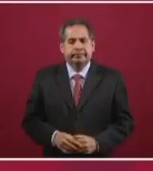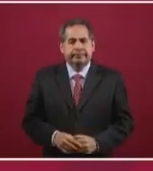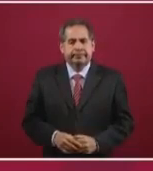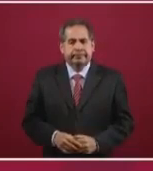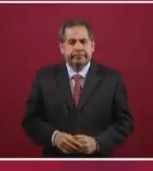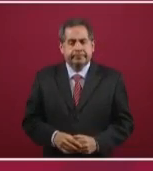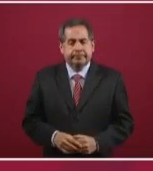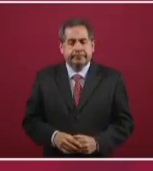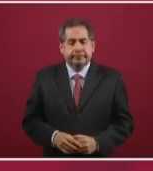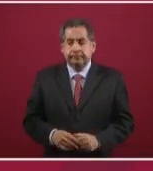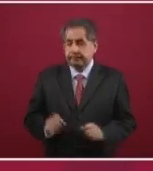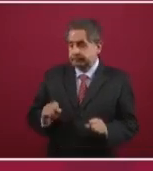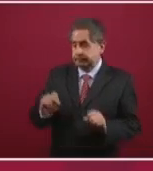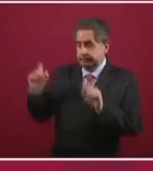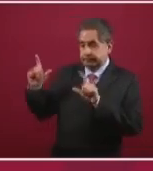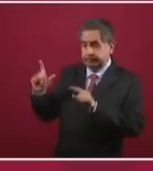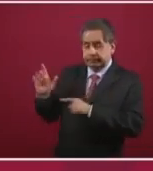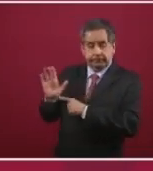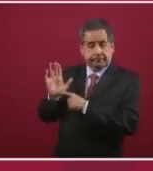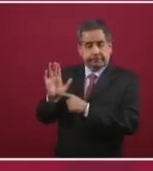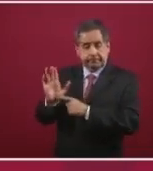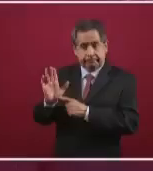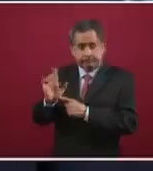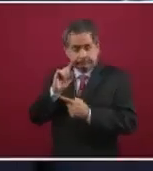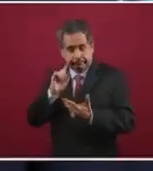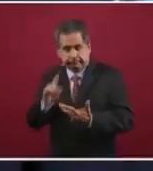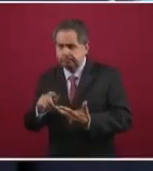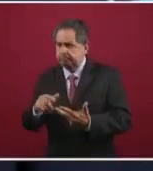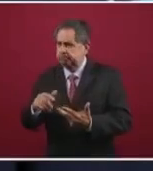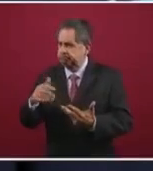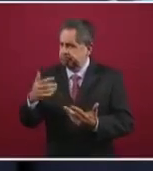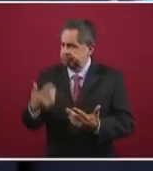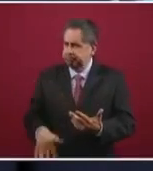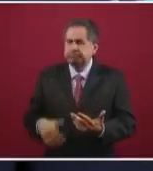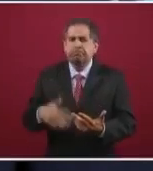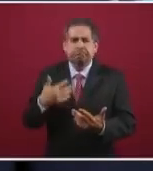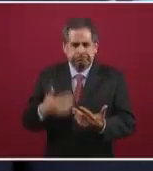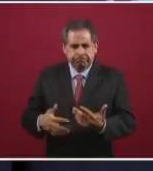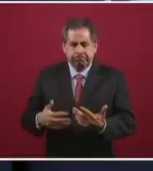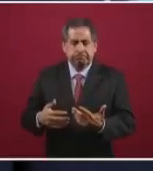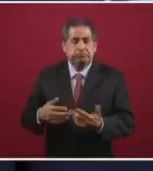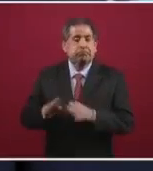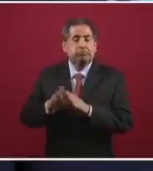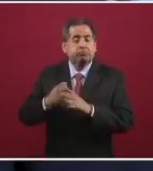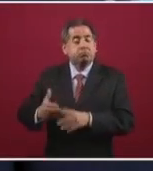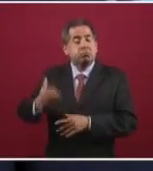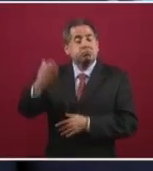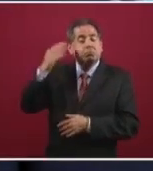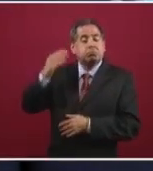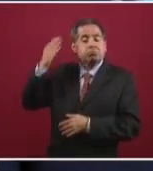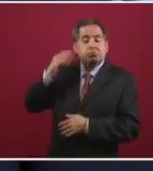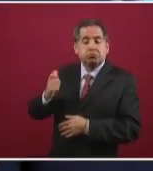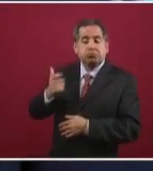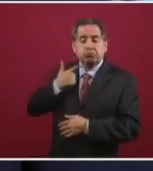Esto demuestra el grado de abandono